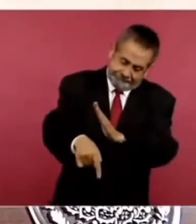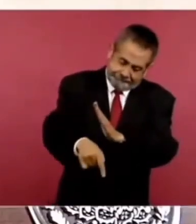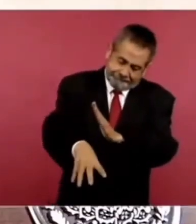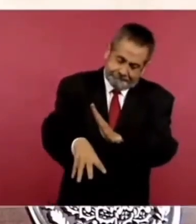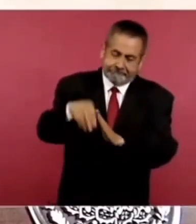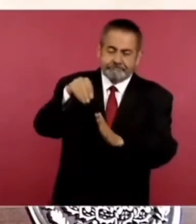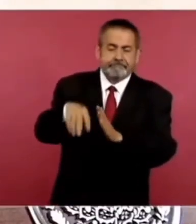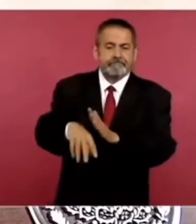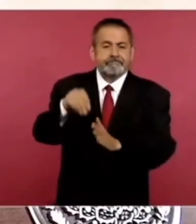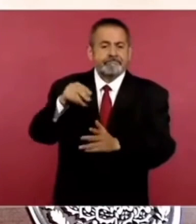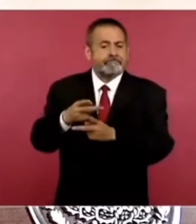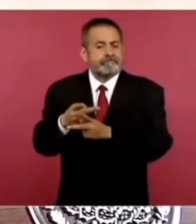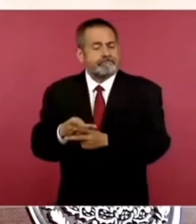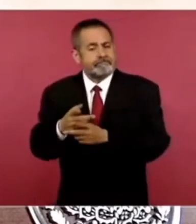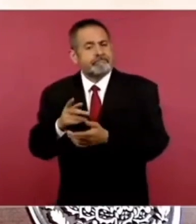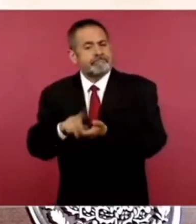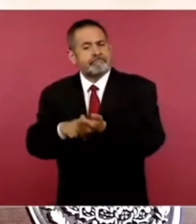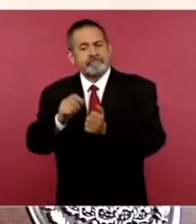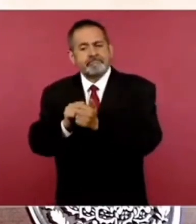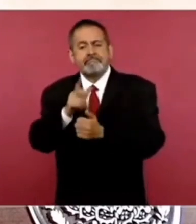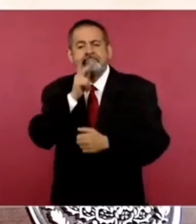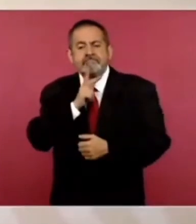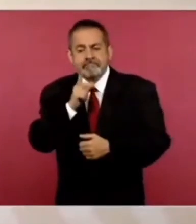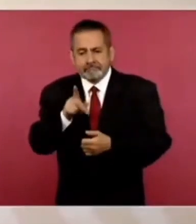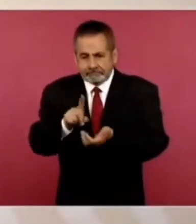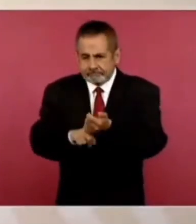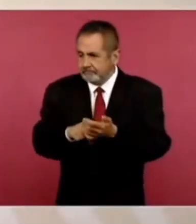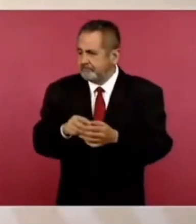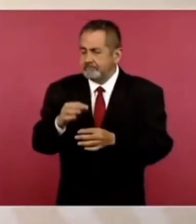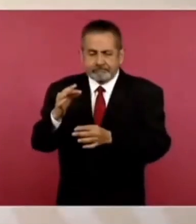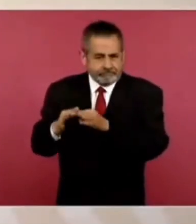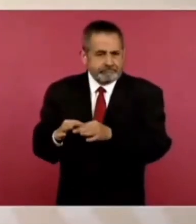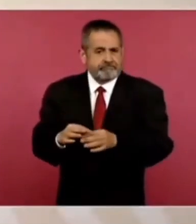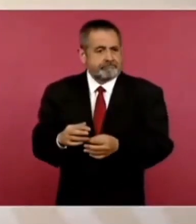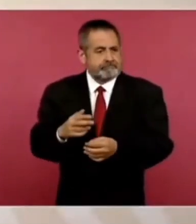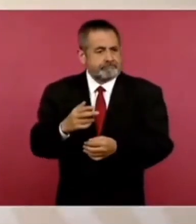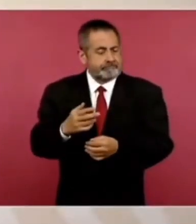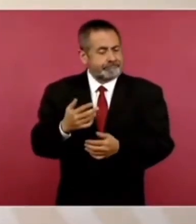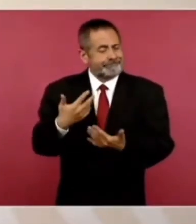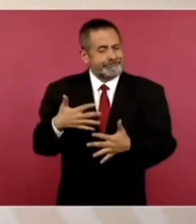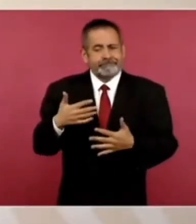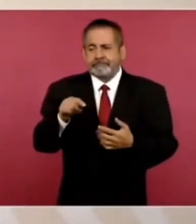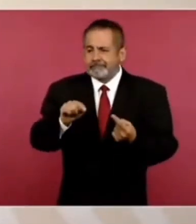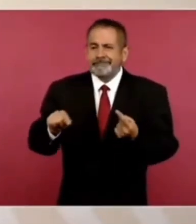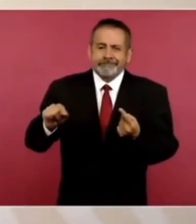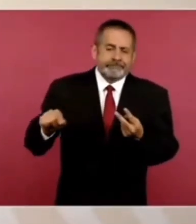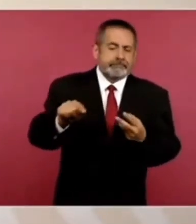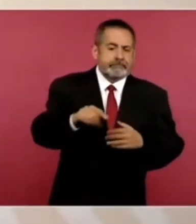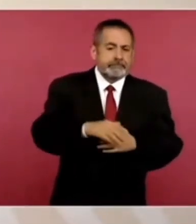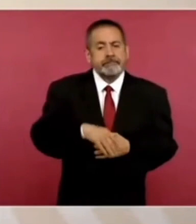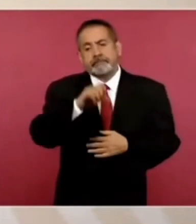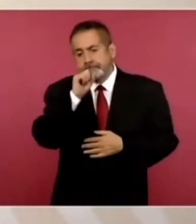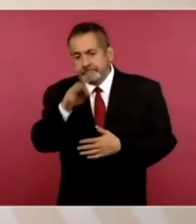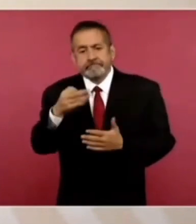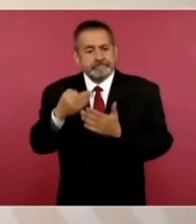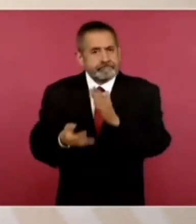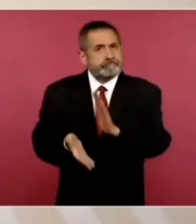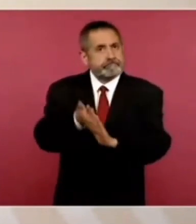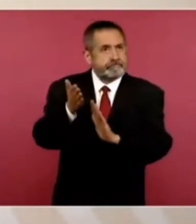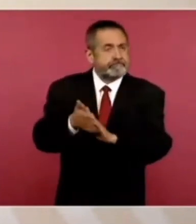que no nos falte el petróleo, la materia prima, y hay que